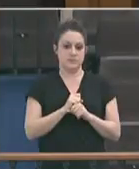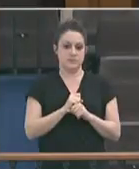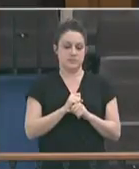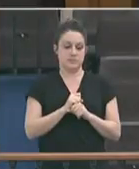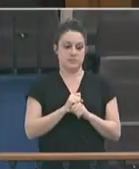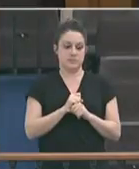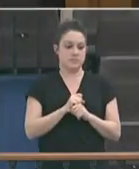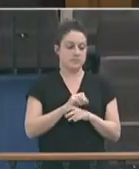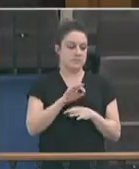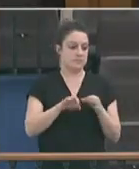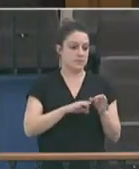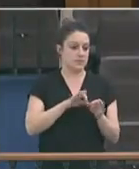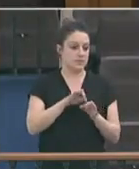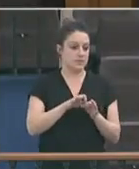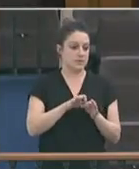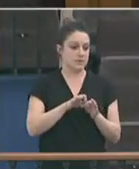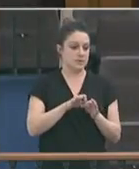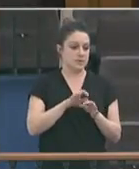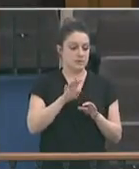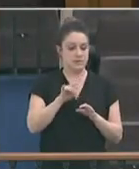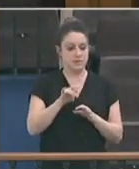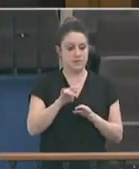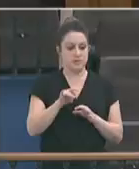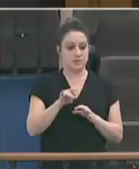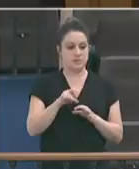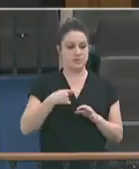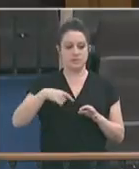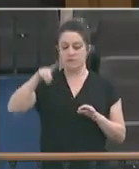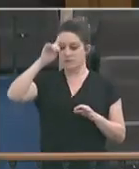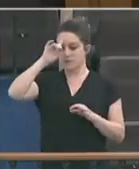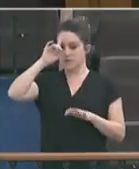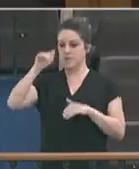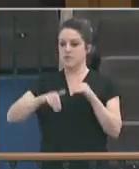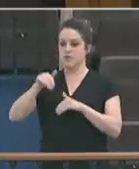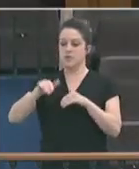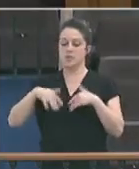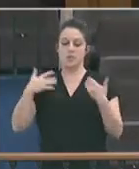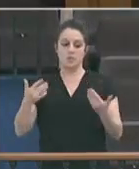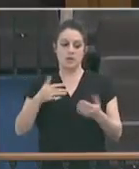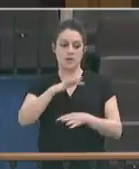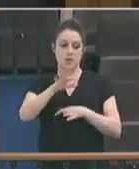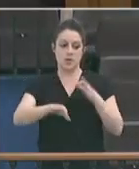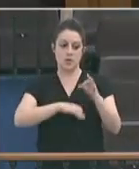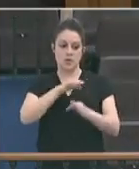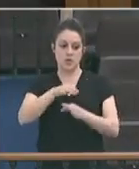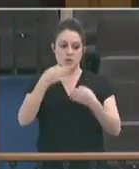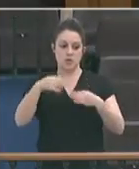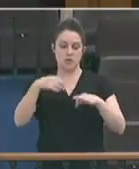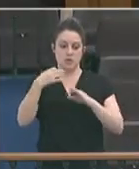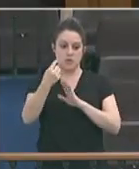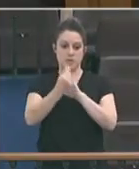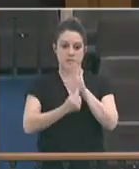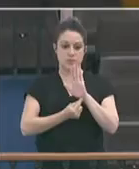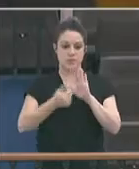Orden. Sí, sí. No sé en qué votación estamos, si en el orden normal de intervención o en el... Lo